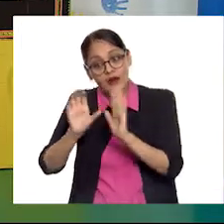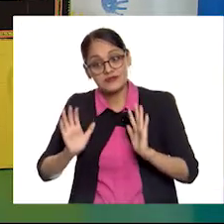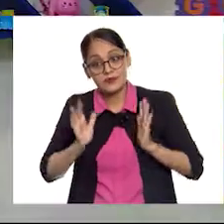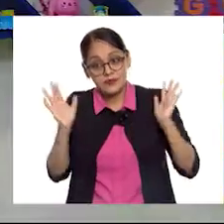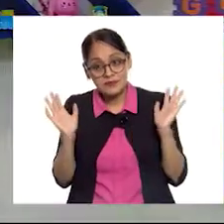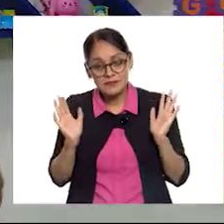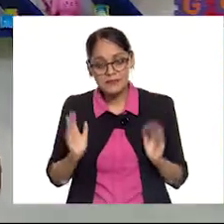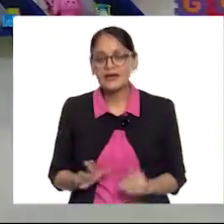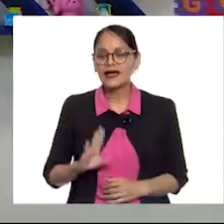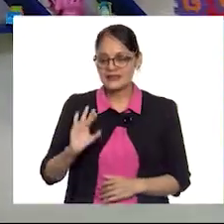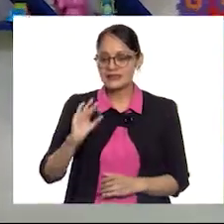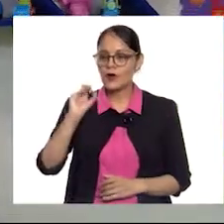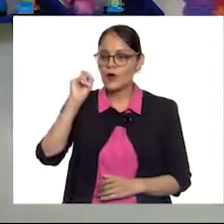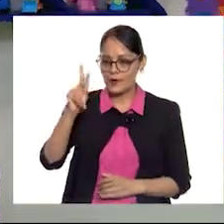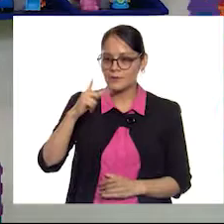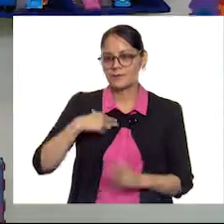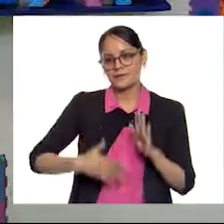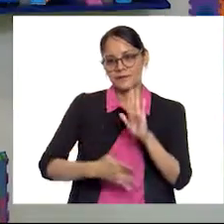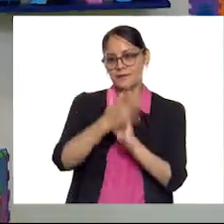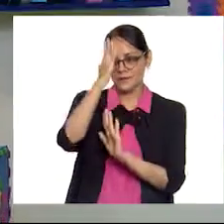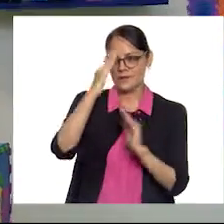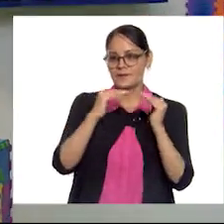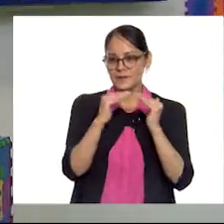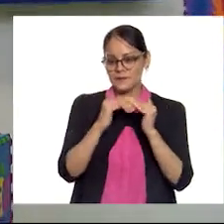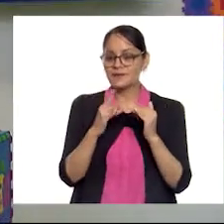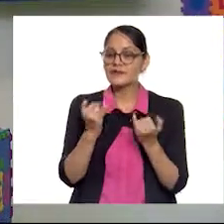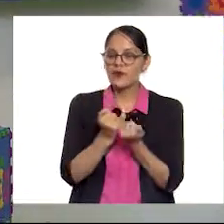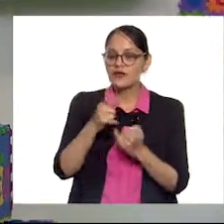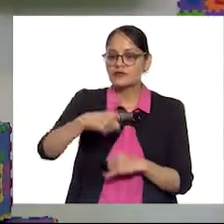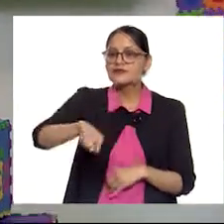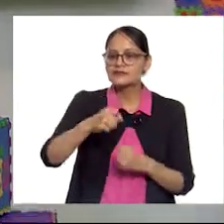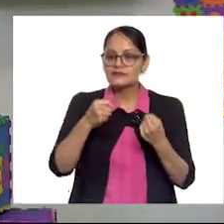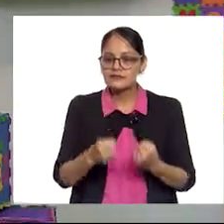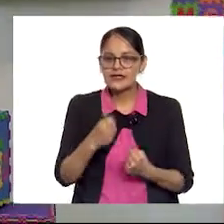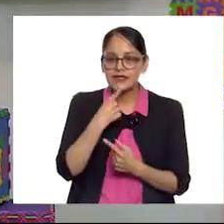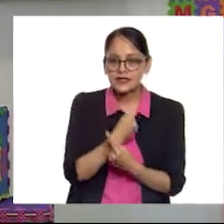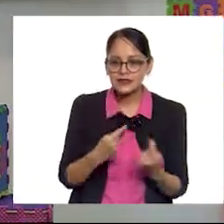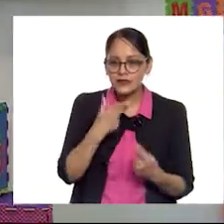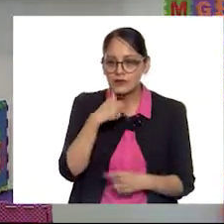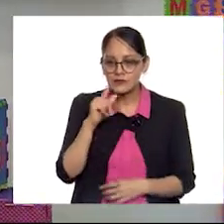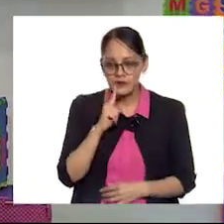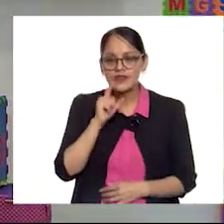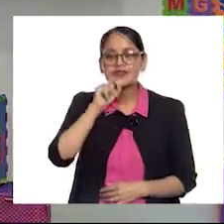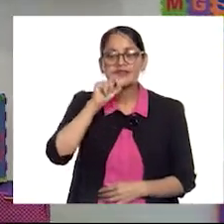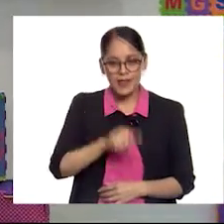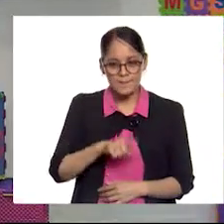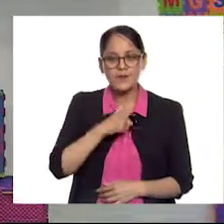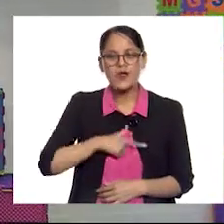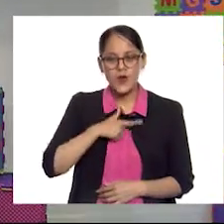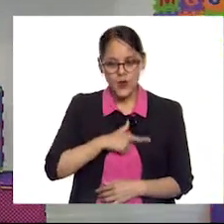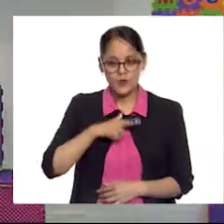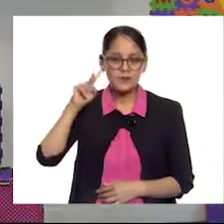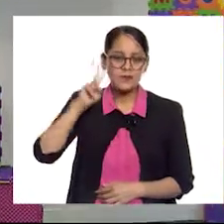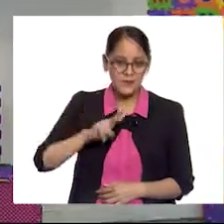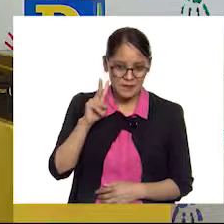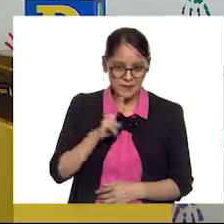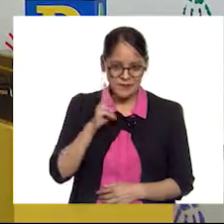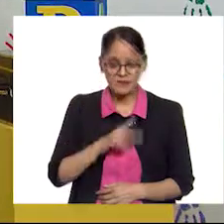me voy a ir con eso a la casa de reto y estoy seguro que ustedes, niñas y niños que nos están viendo, también les va a encantar este reto. Y espero que